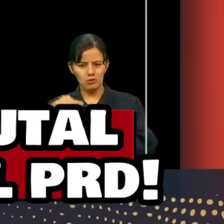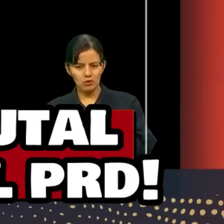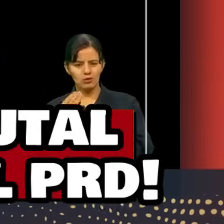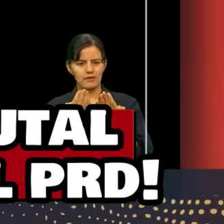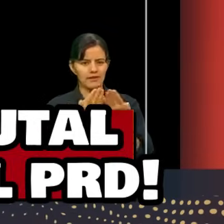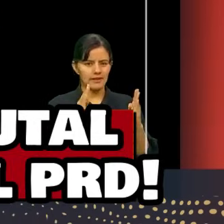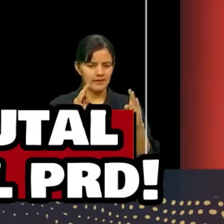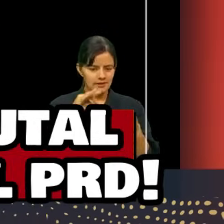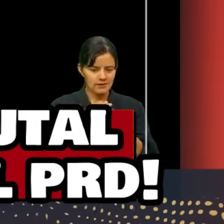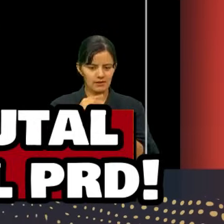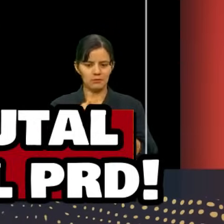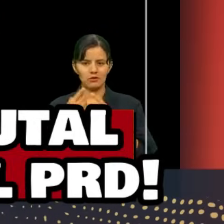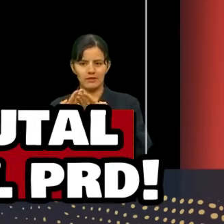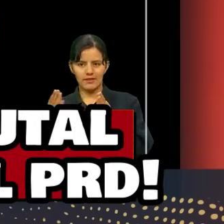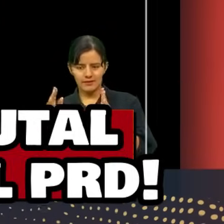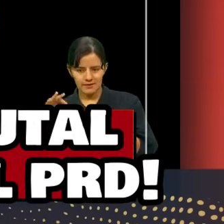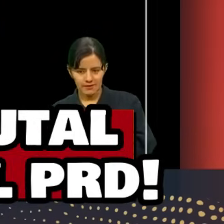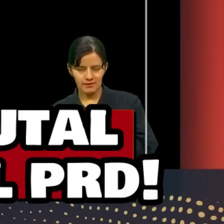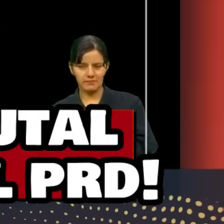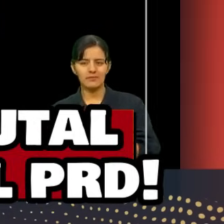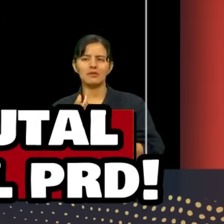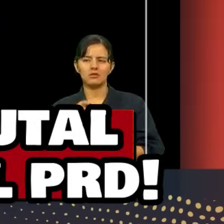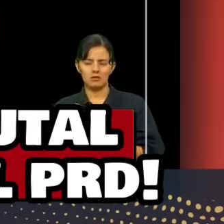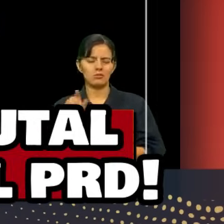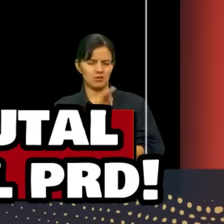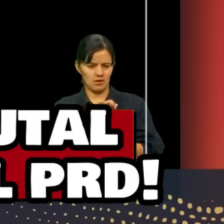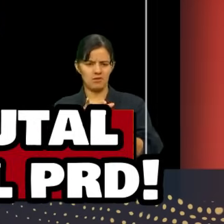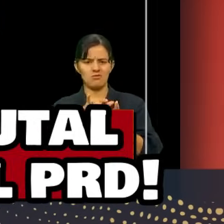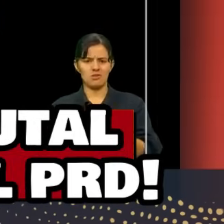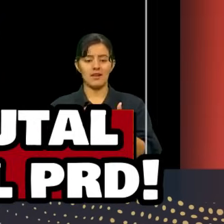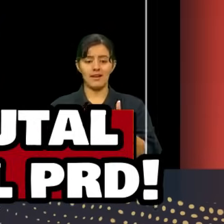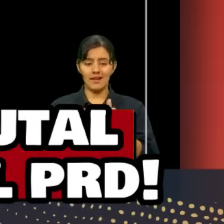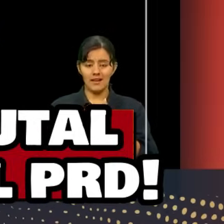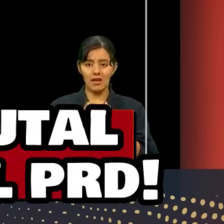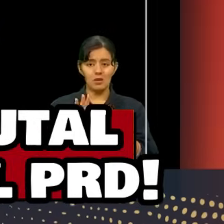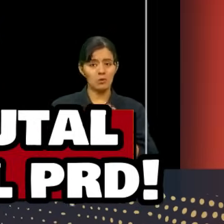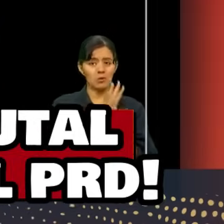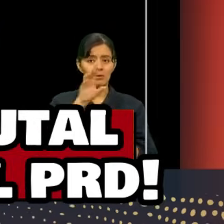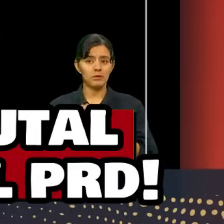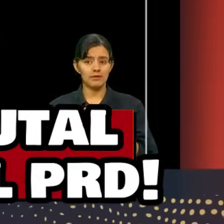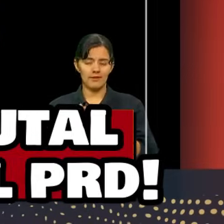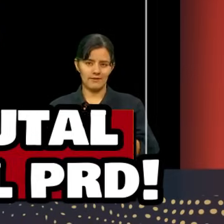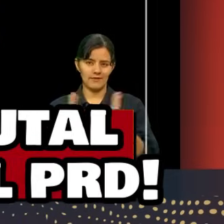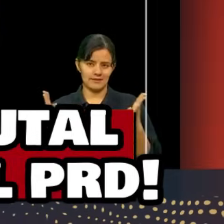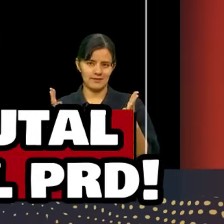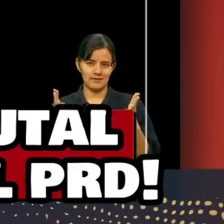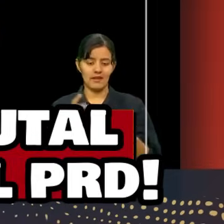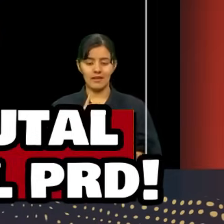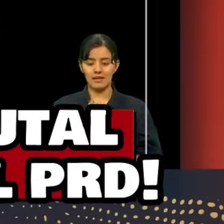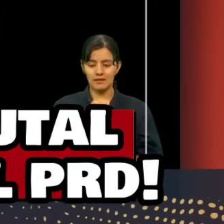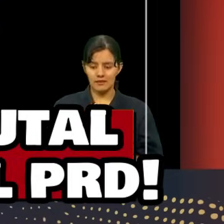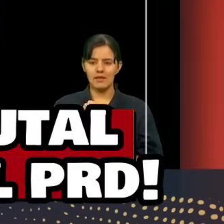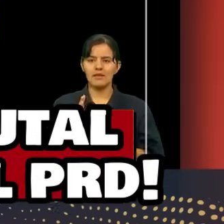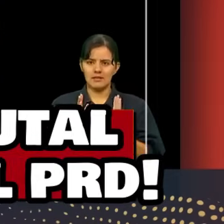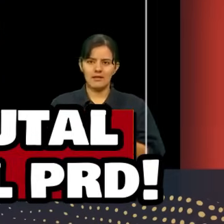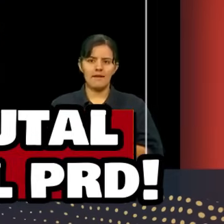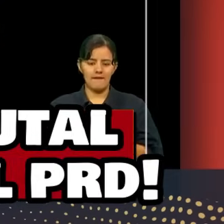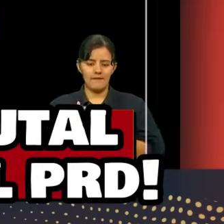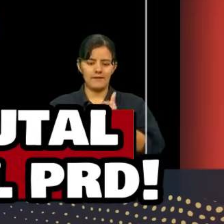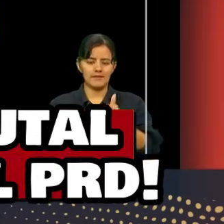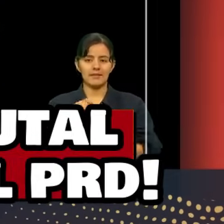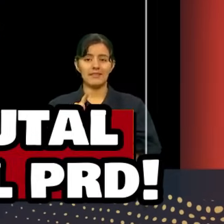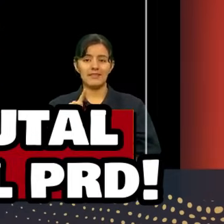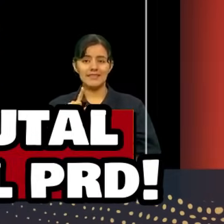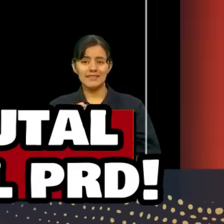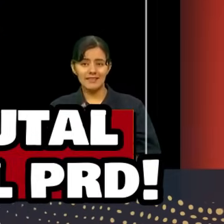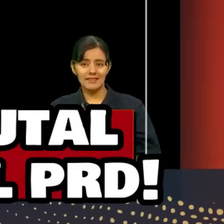puedan acompañar esta apertura total de los paquetes. Si bien el INE avanzó ya en un 70%, digamos, para